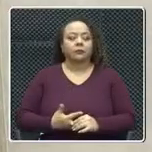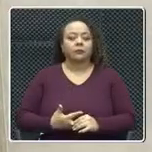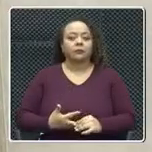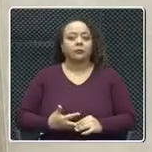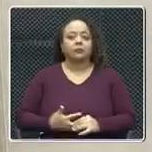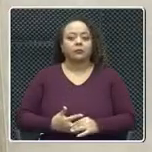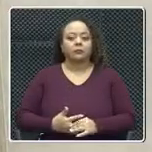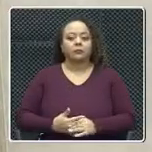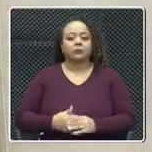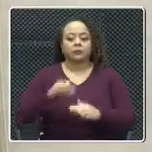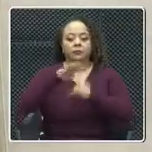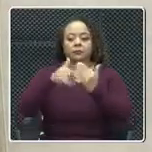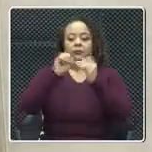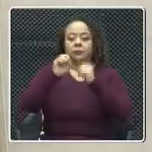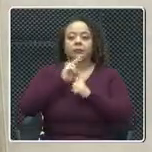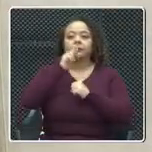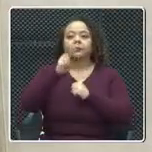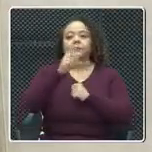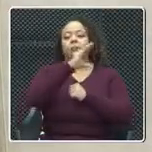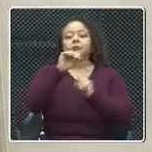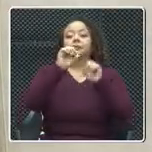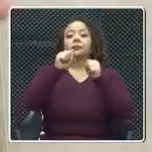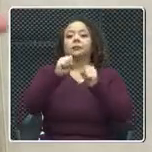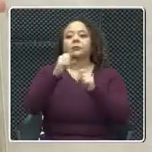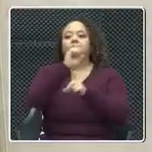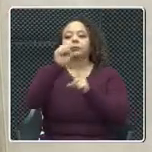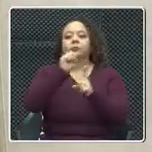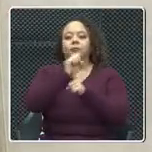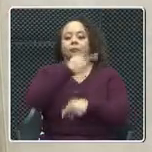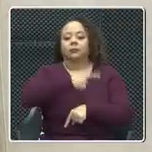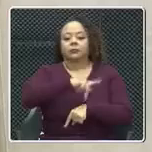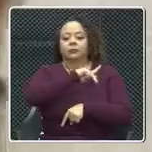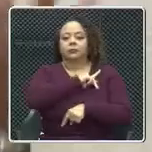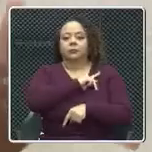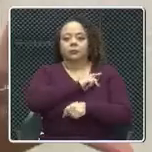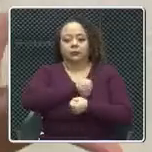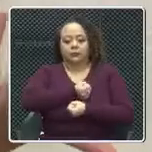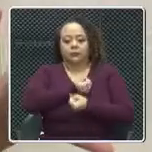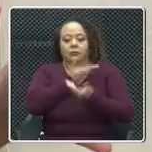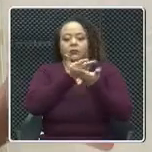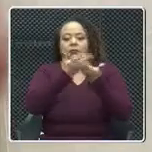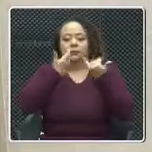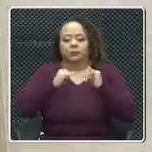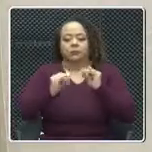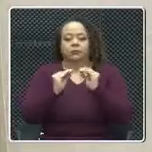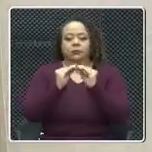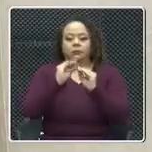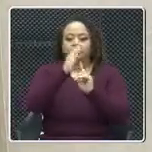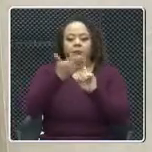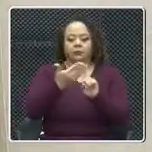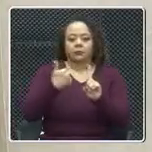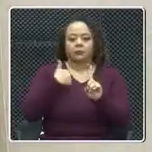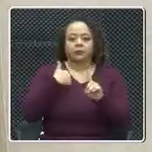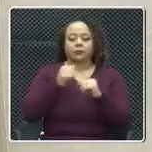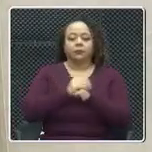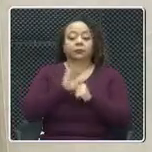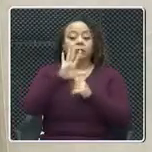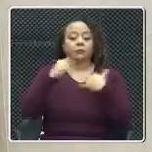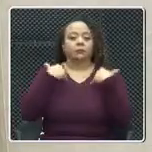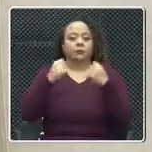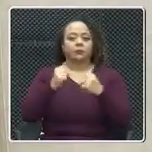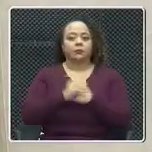eso puede ser cierto, ¿verdad? Y puede ser que hayan situaciones de personalidad que exacerban todavía más el impacto que tiene en su